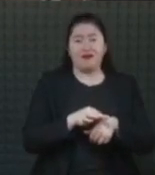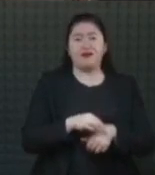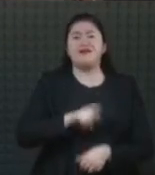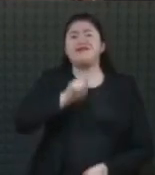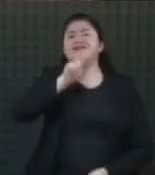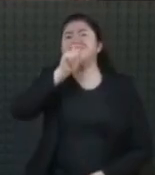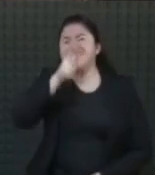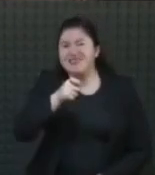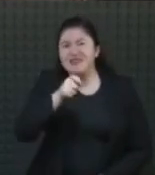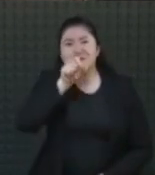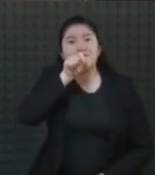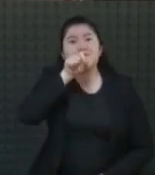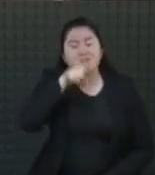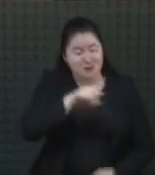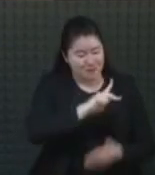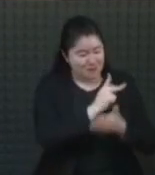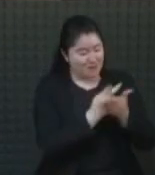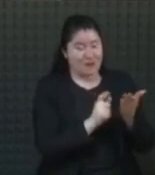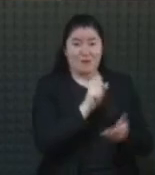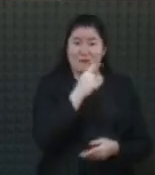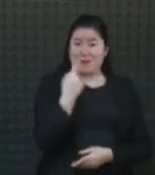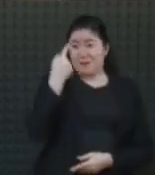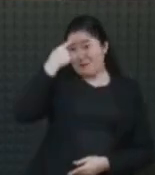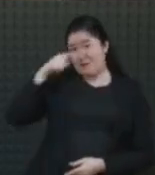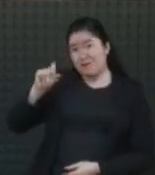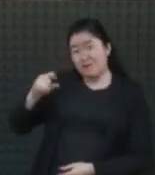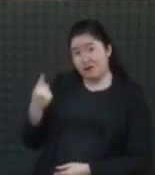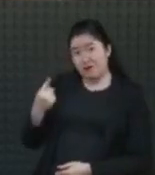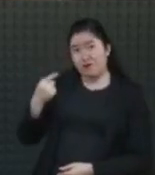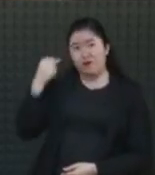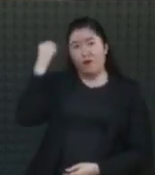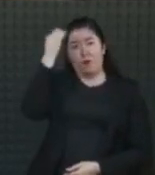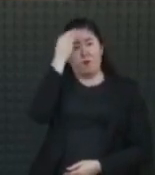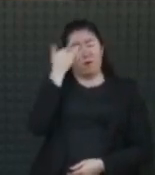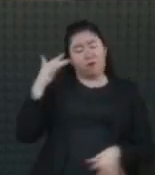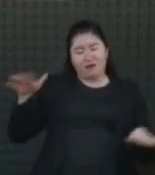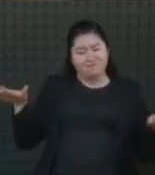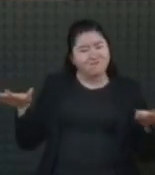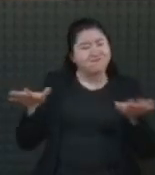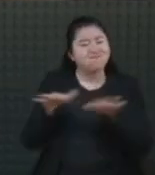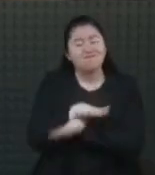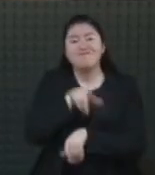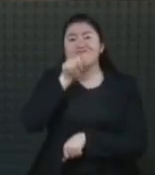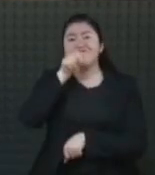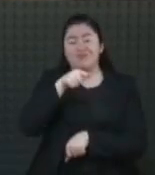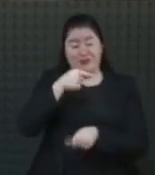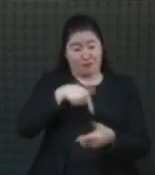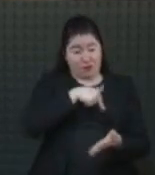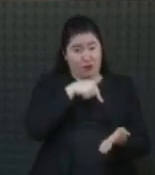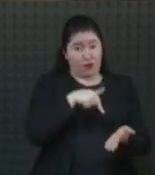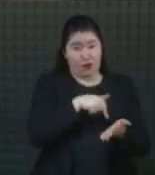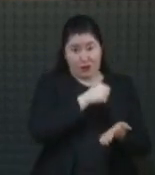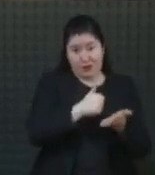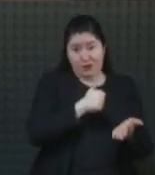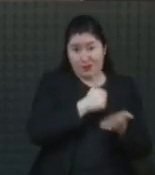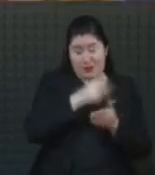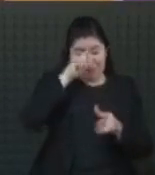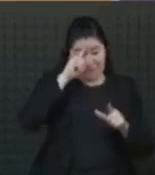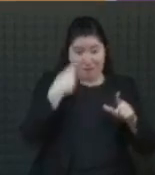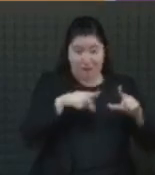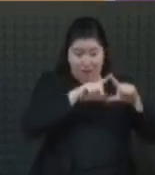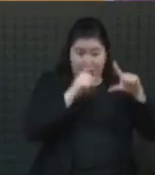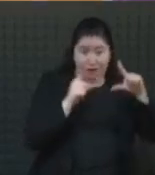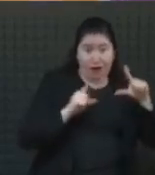cambiar conciencias, de la inmensidad que representa esta cuarta transformación de la vida pública de México. Muchas gracias, Paco.